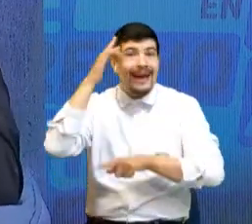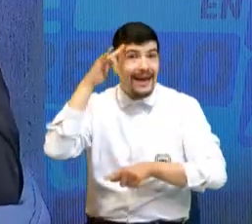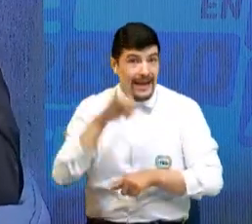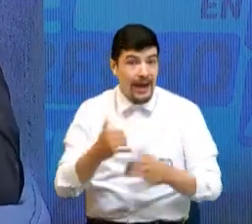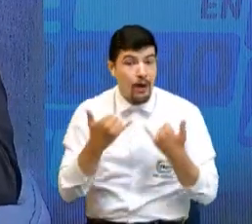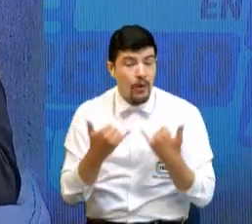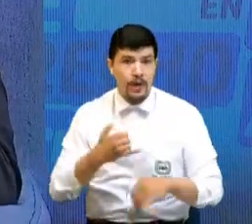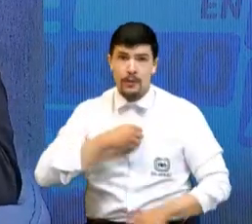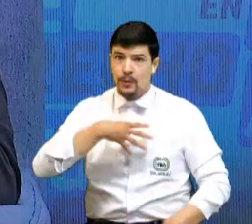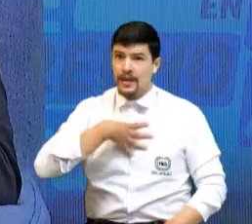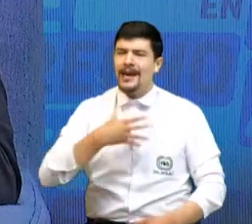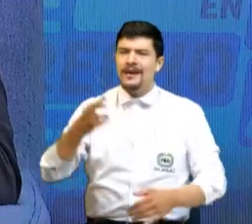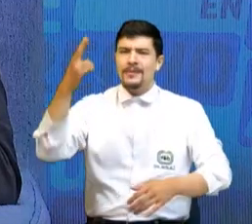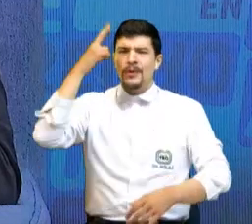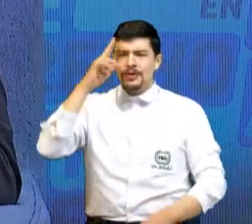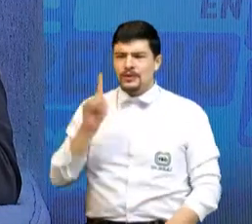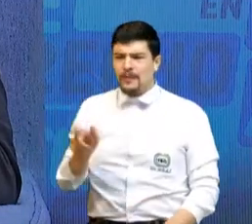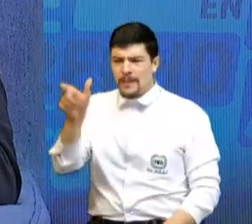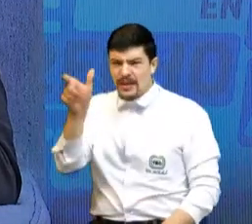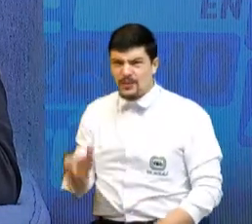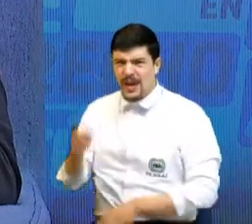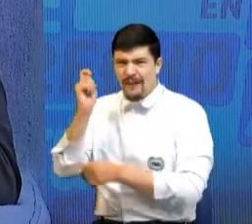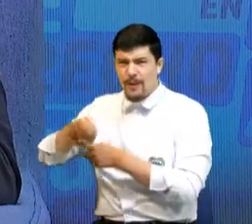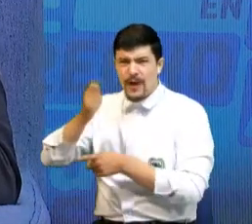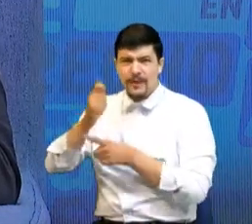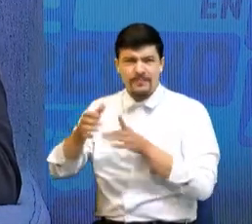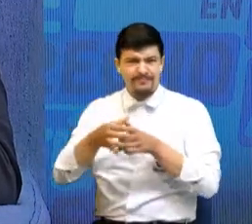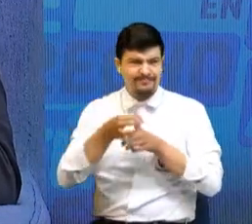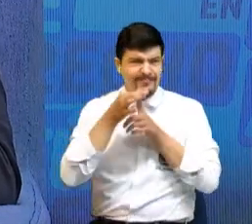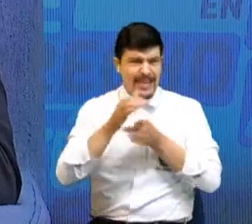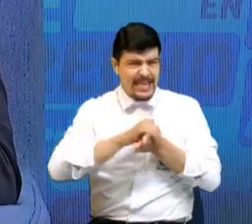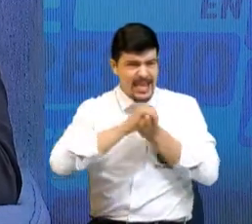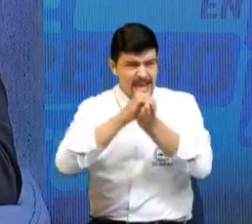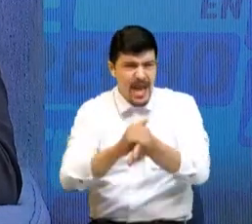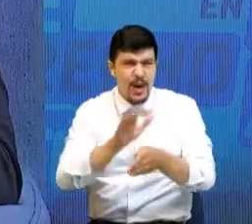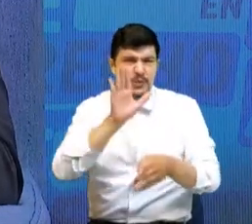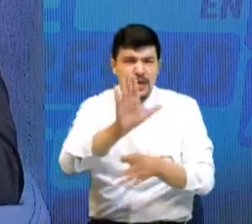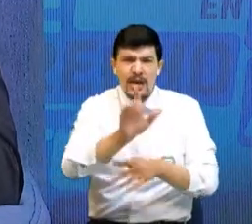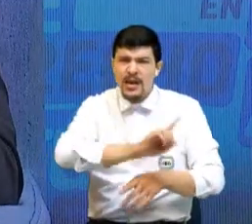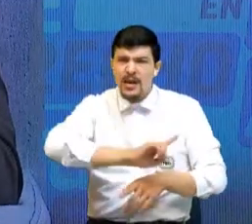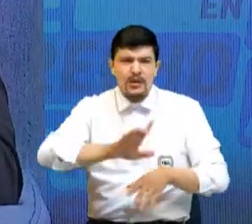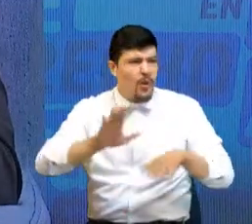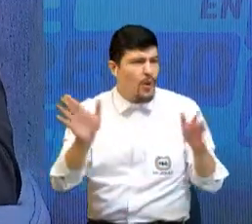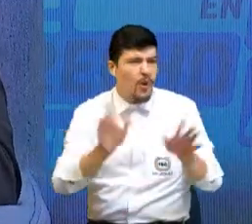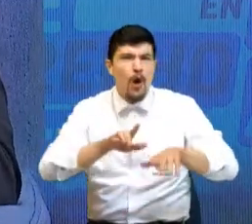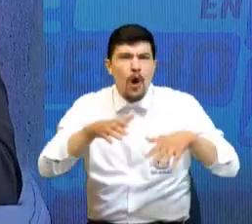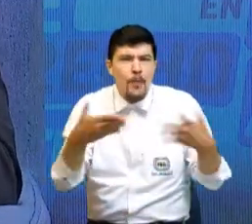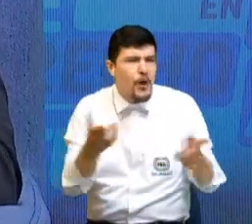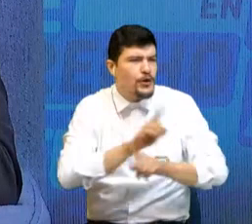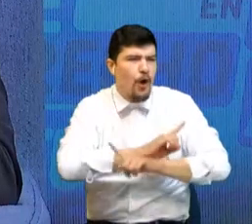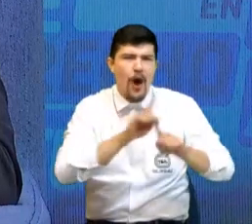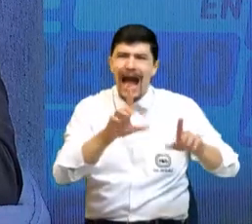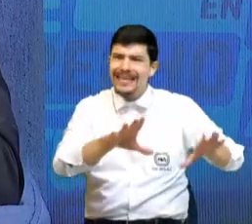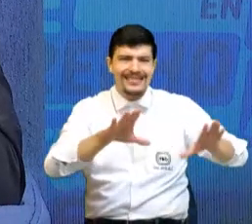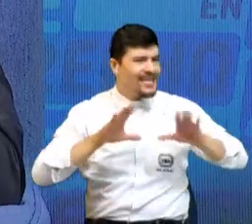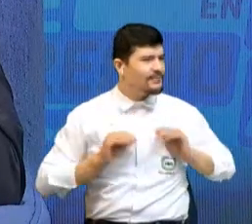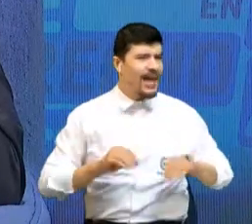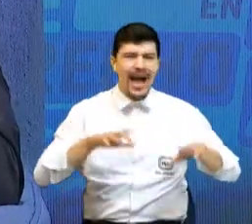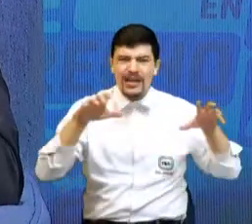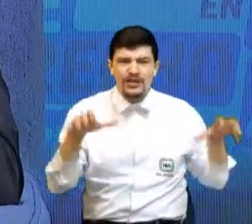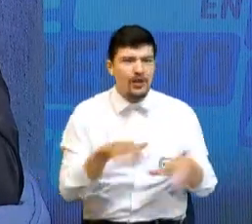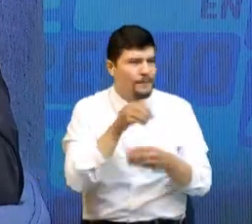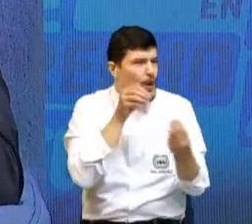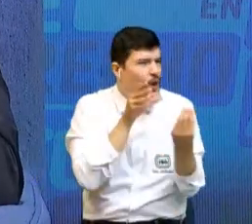y hoy para eso hemos traído a un especialista quien le va a orientar a usted sobre cómo no dejar pasar impune este tipo de situaciones y